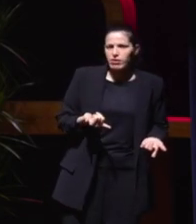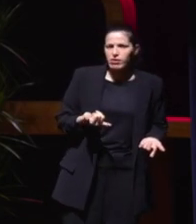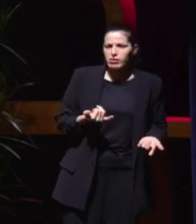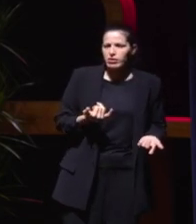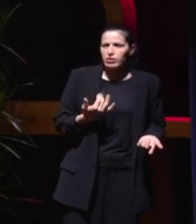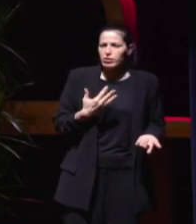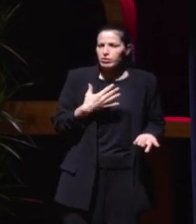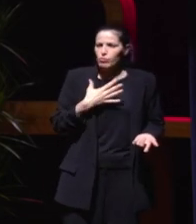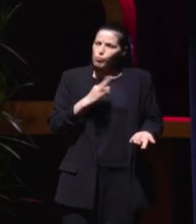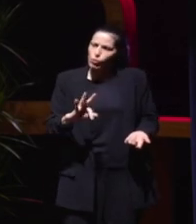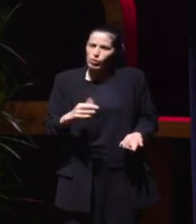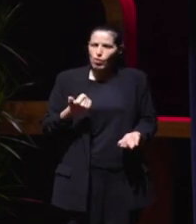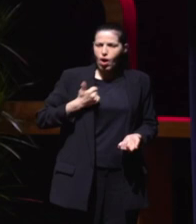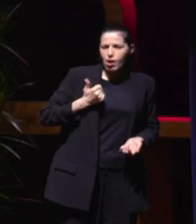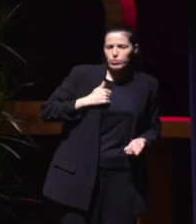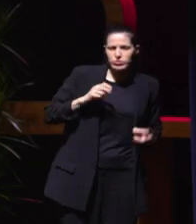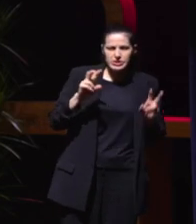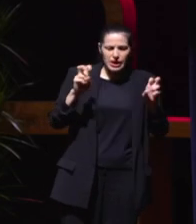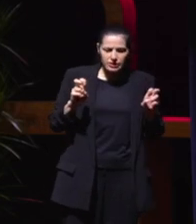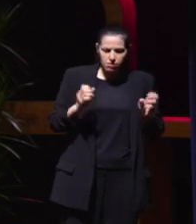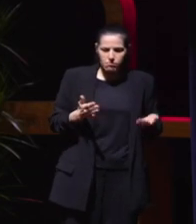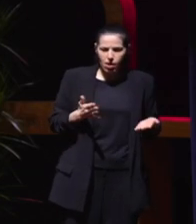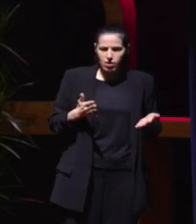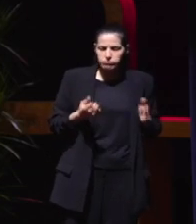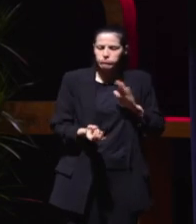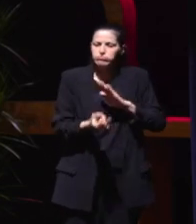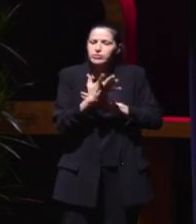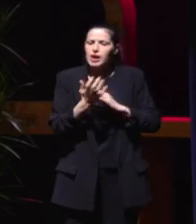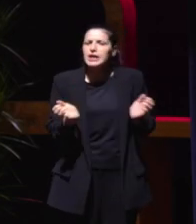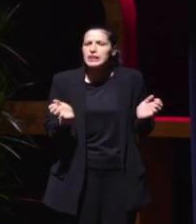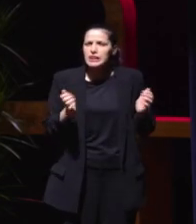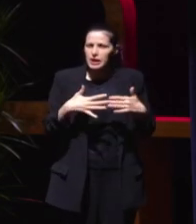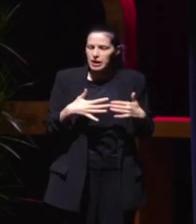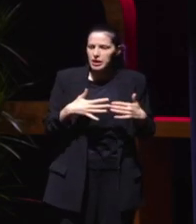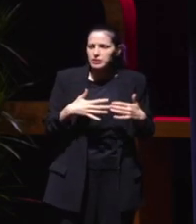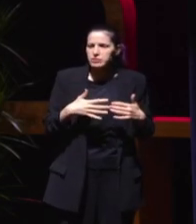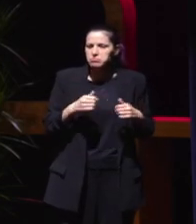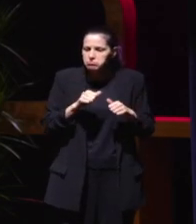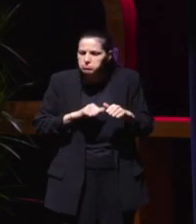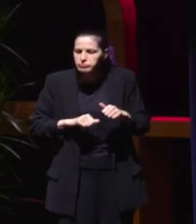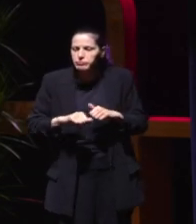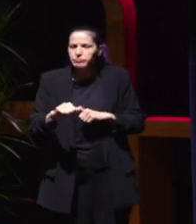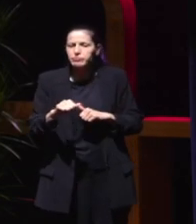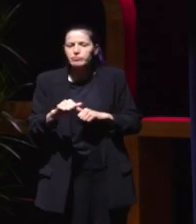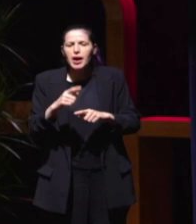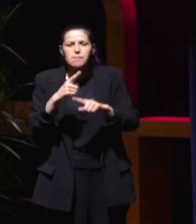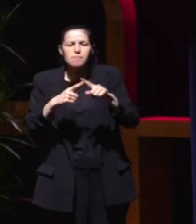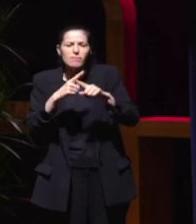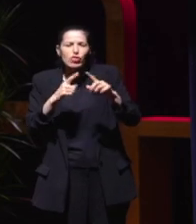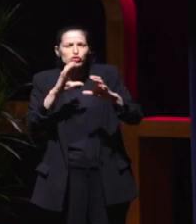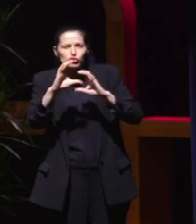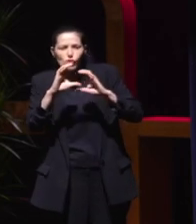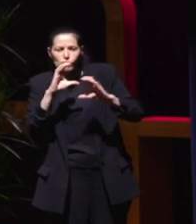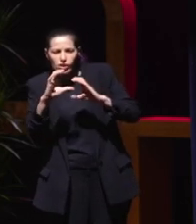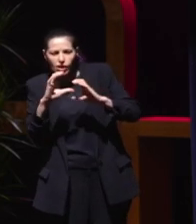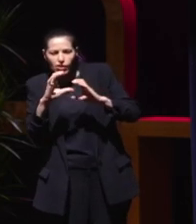ese descontrol que hubo en 2010 y en adelante en el que los grandes medios no sabían muy bien cómo tratar